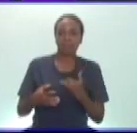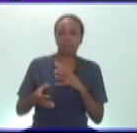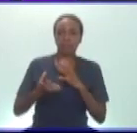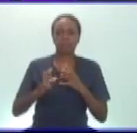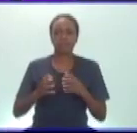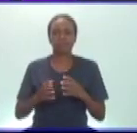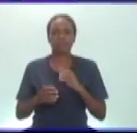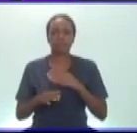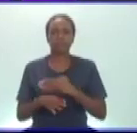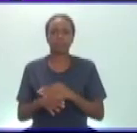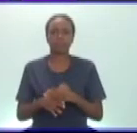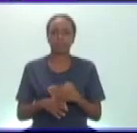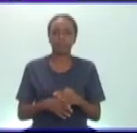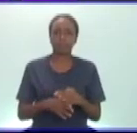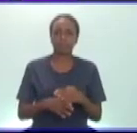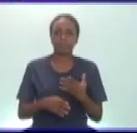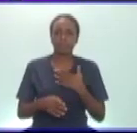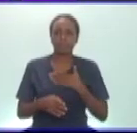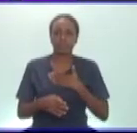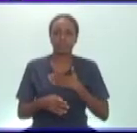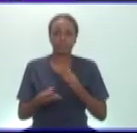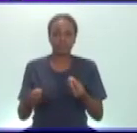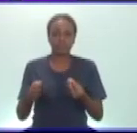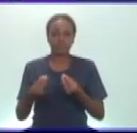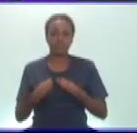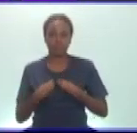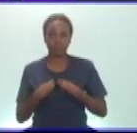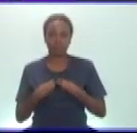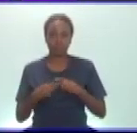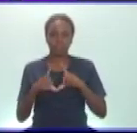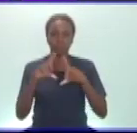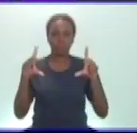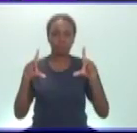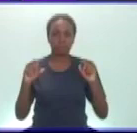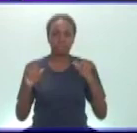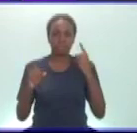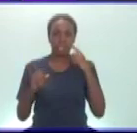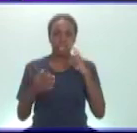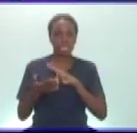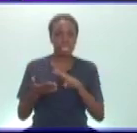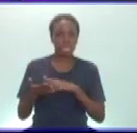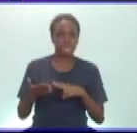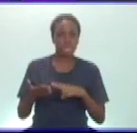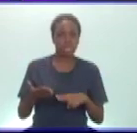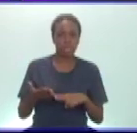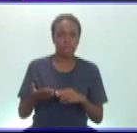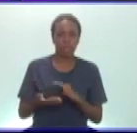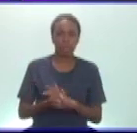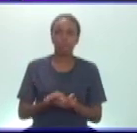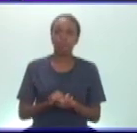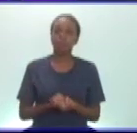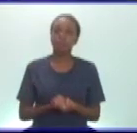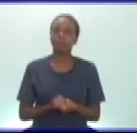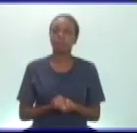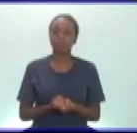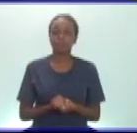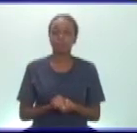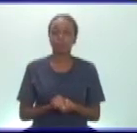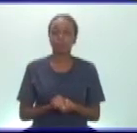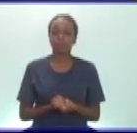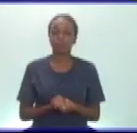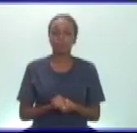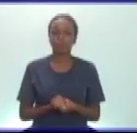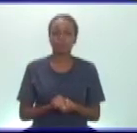recuerden, estoy esperando sus textos con mucho amor. Vamos a ver entonces qué elementos yo pudiera tener en cuenta en este caso. La Ilíada es una